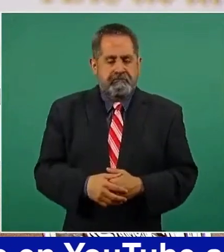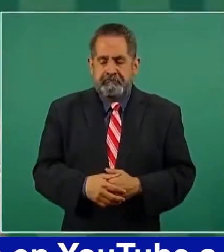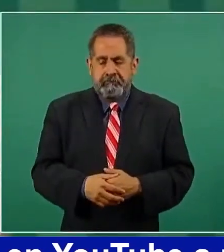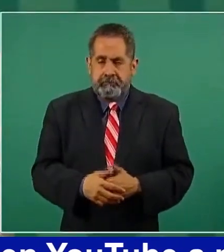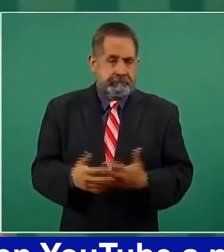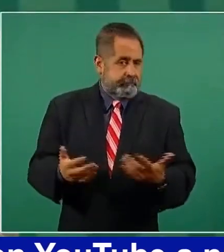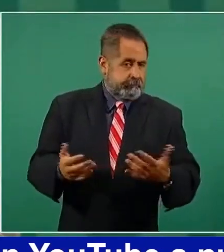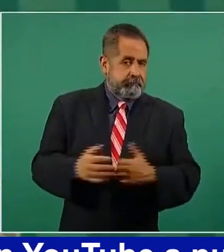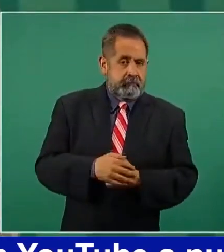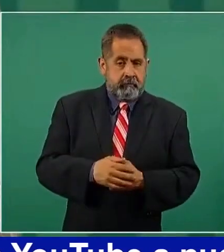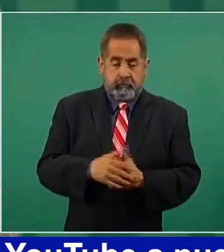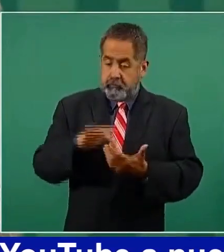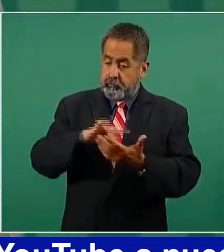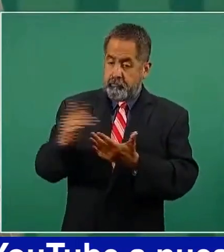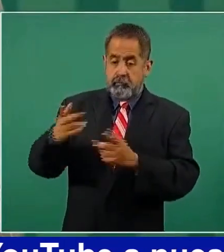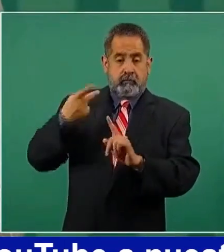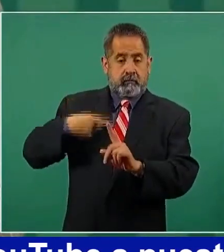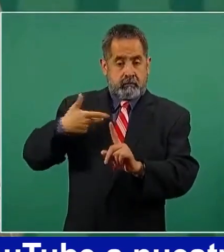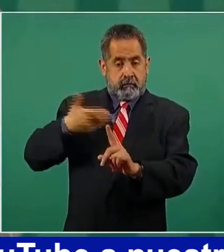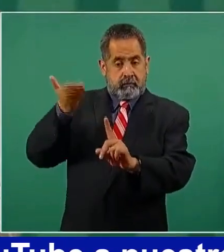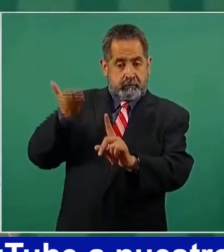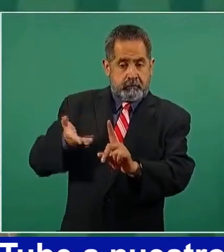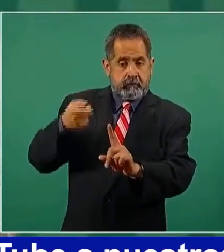Imagínense lo que hace